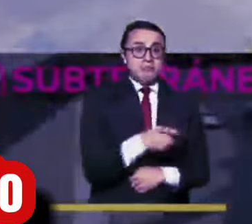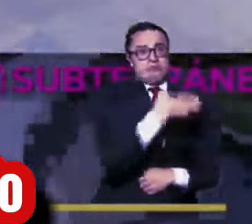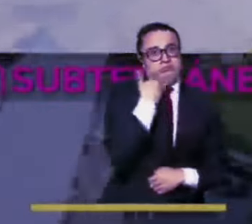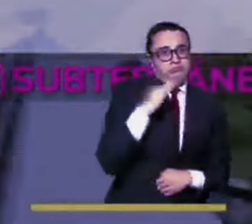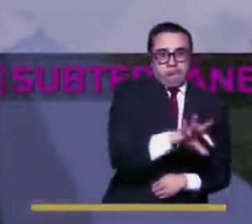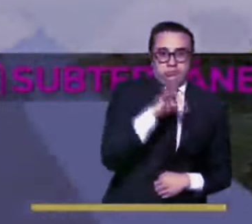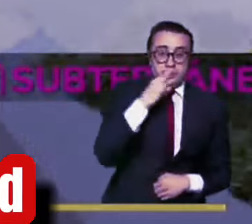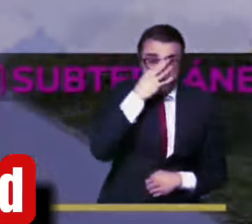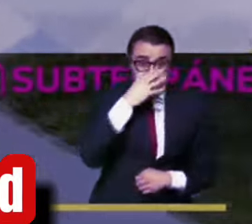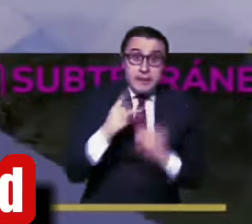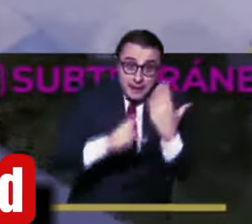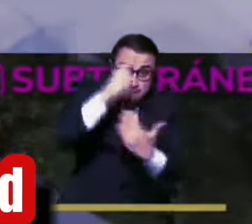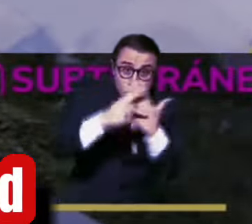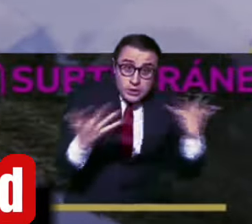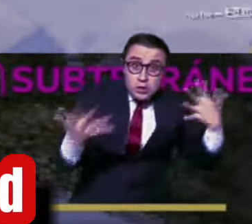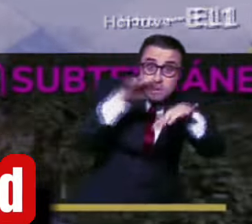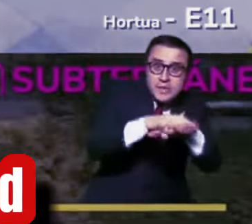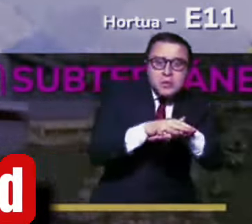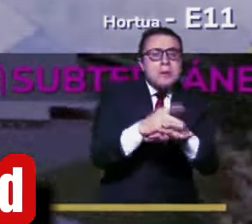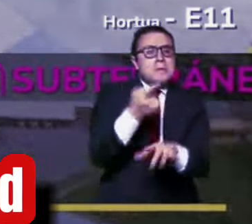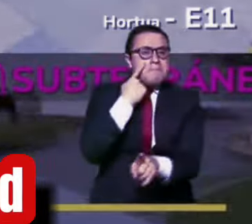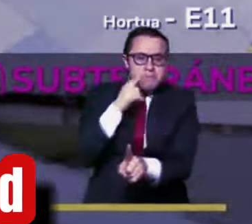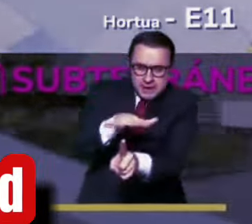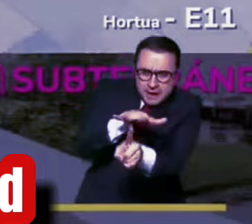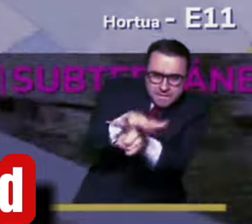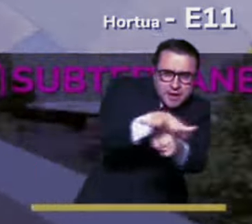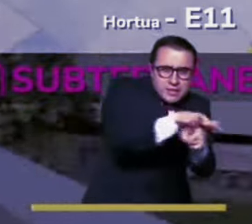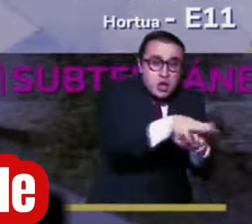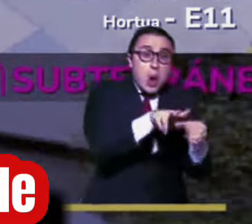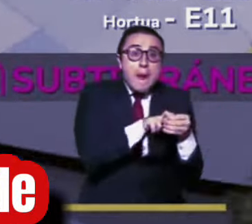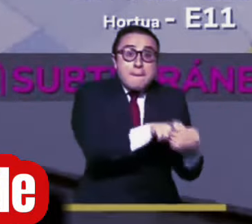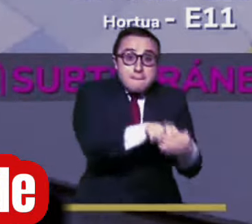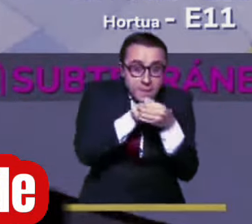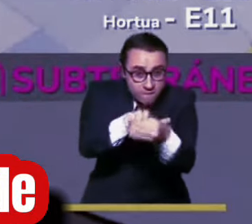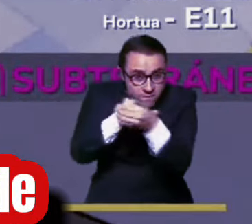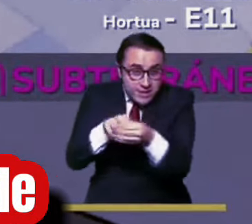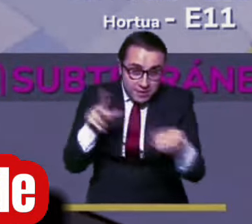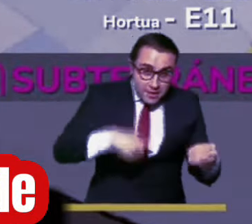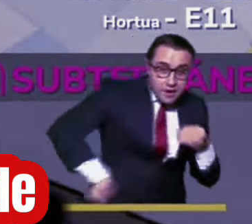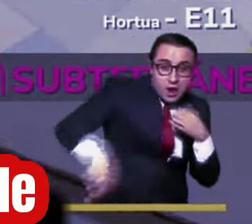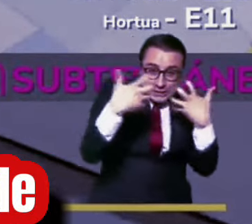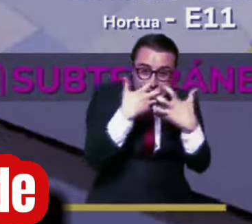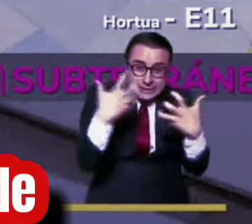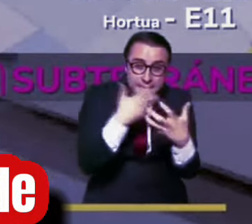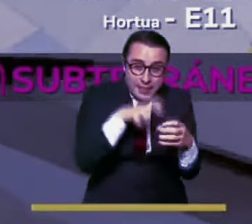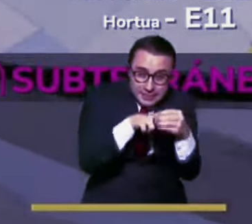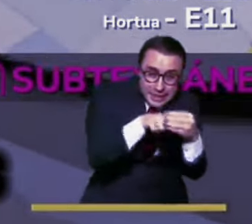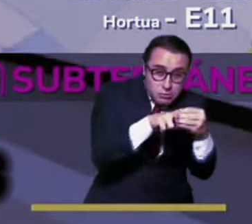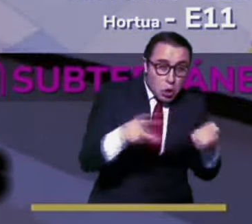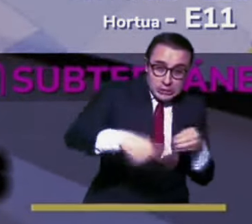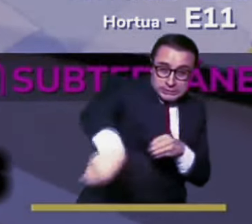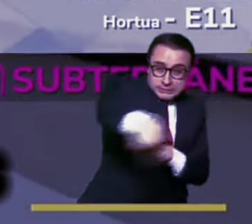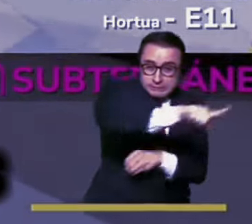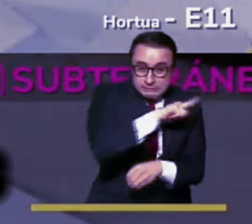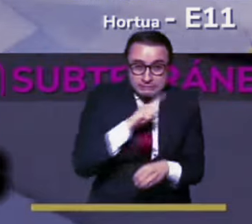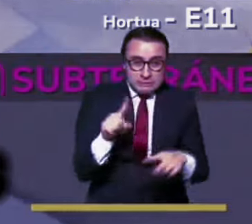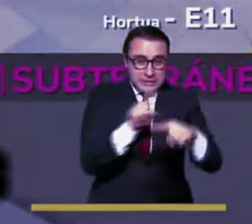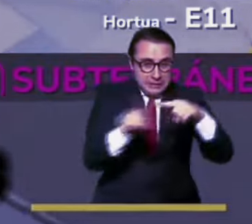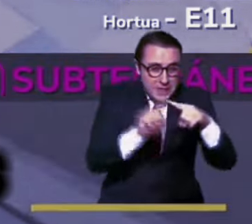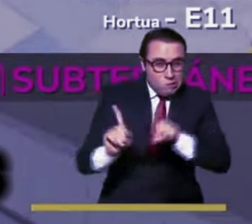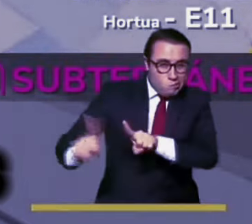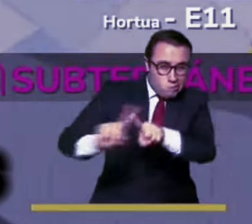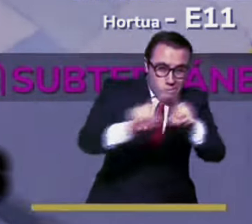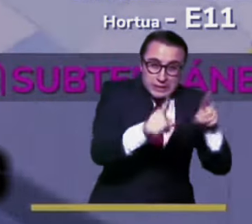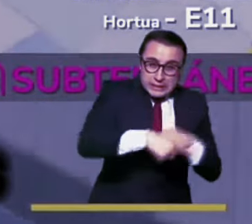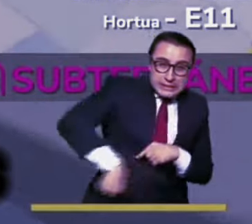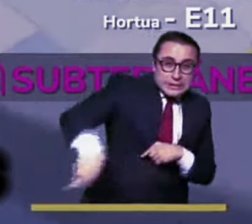proyecto mixto, se reduce la afectación en la movilidad y en el sistema de transporte y, por ende, en los desplazamientos